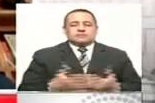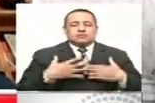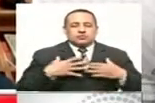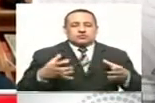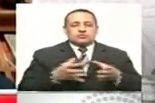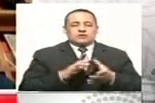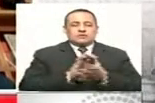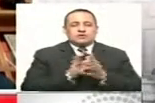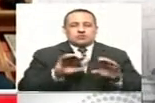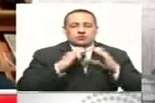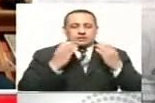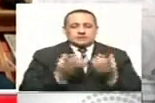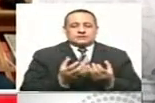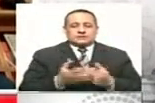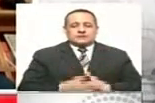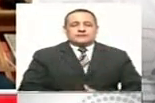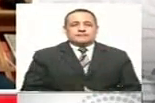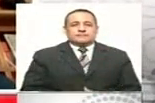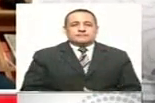nuestros colegas congresistas.